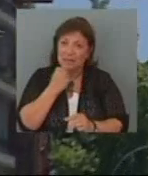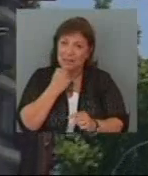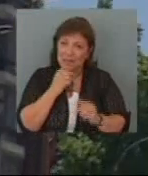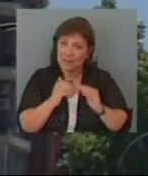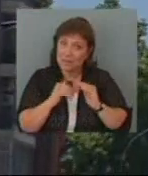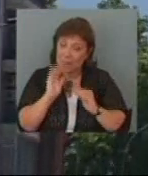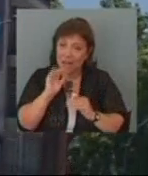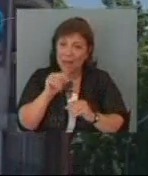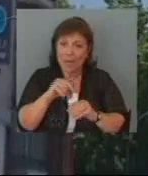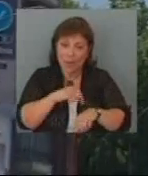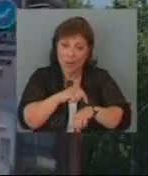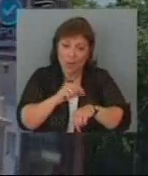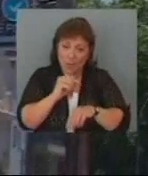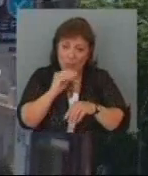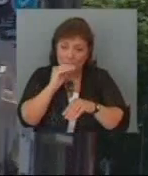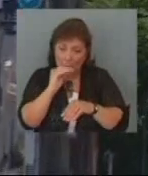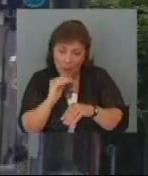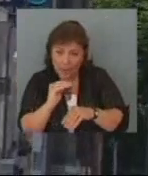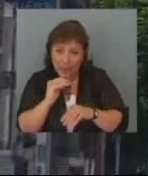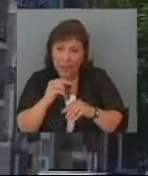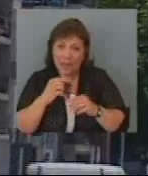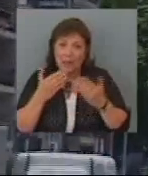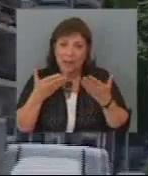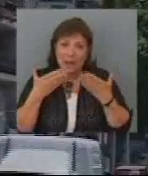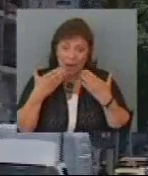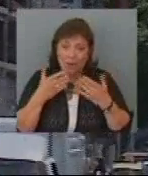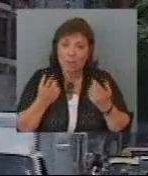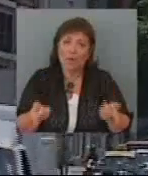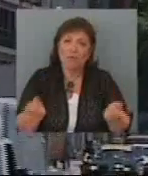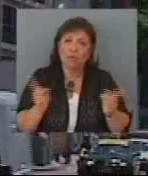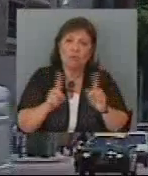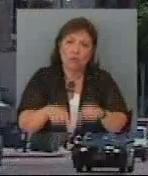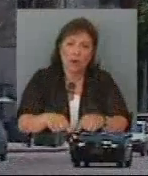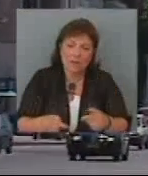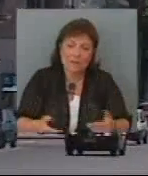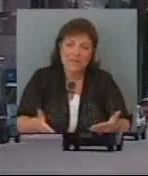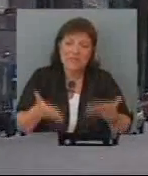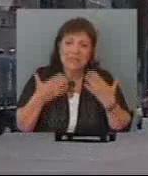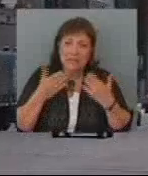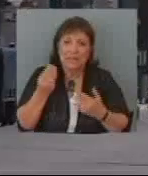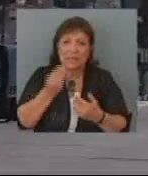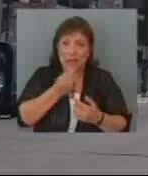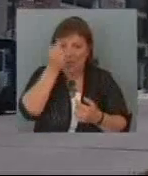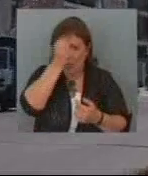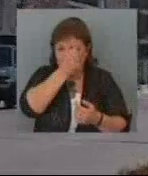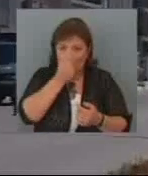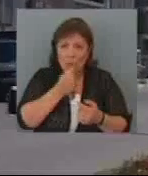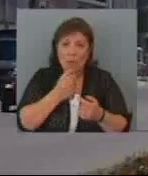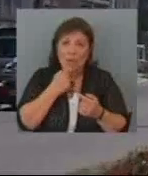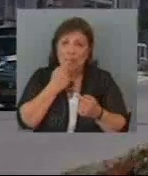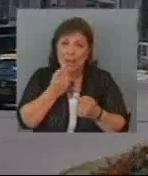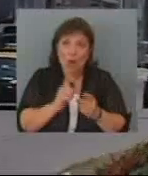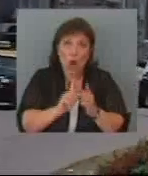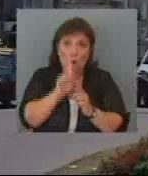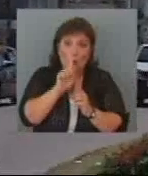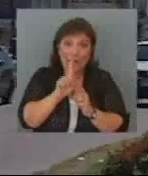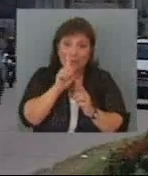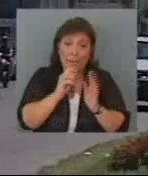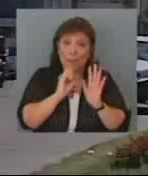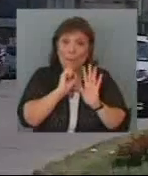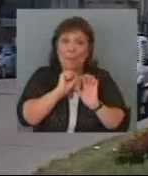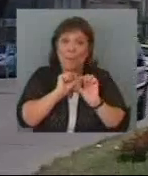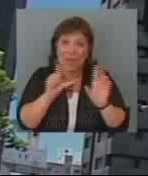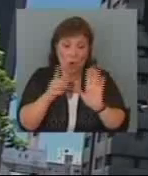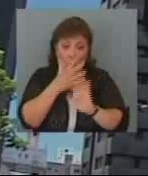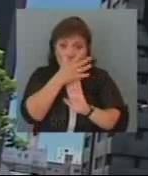horas bajará levemente los registros térmicos, pero volverán las altas temperaturas sobre el fin de semana, principalmente al norte del país. Por